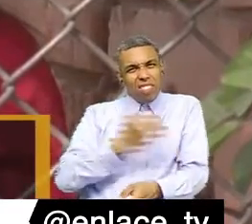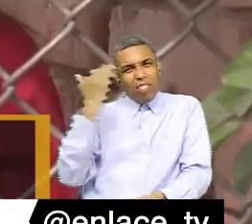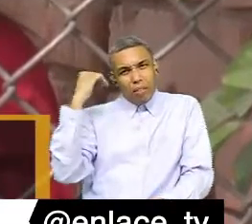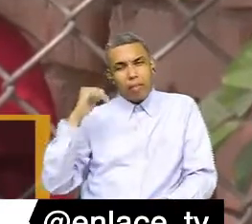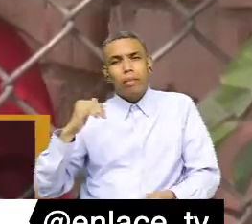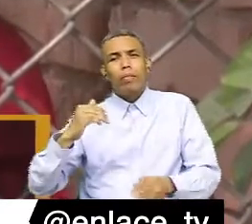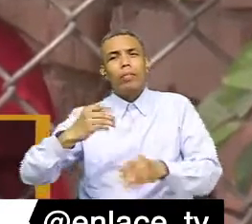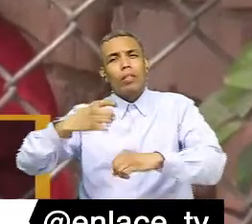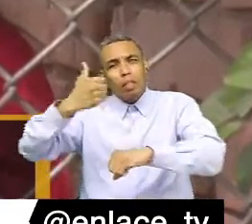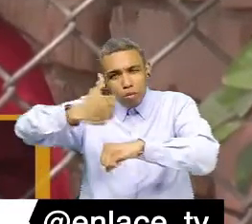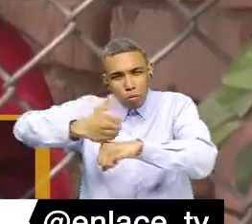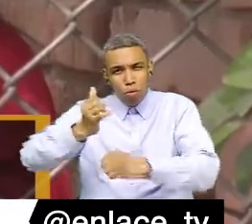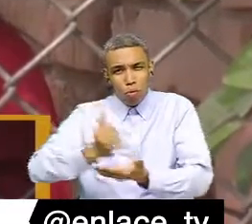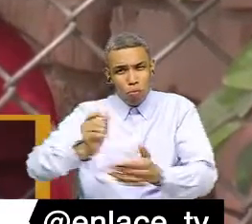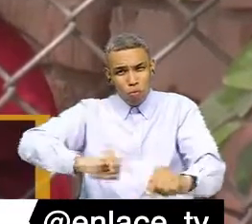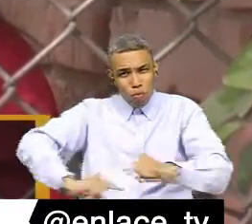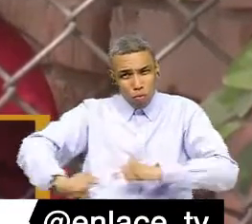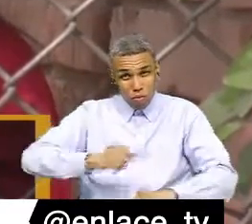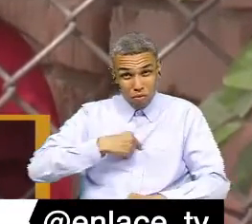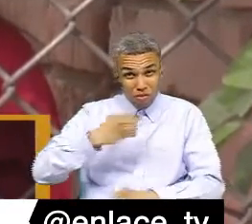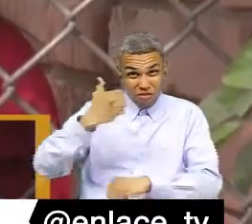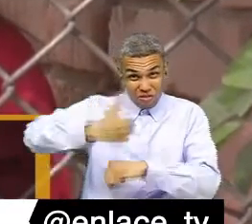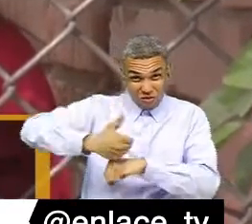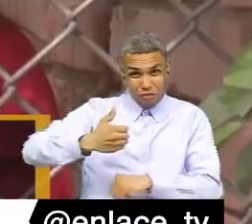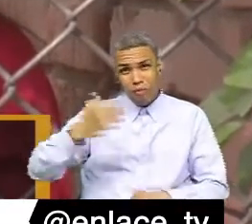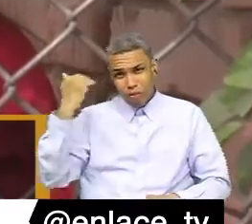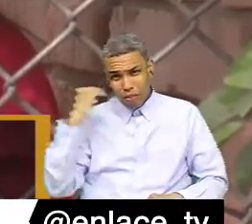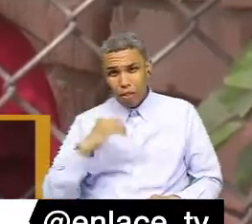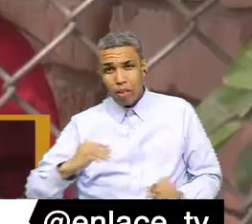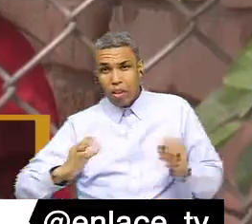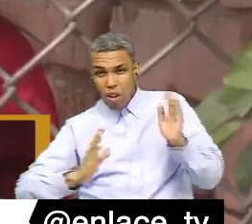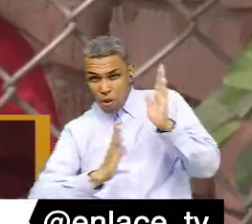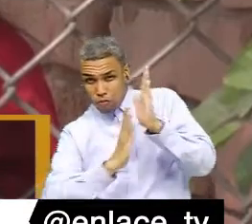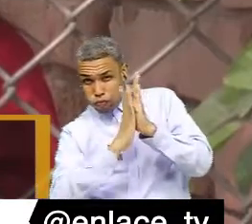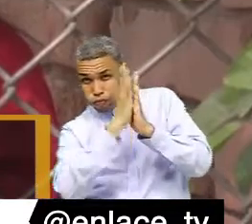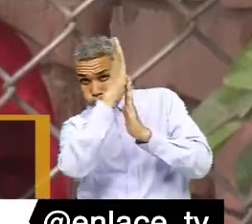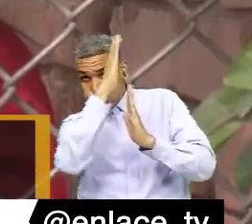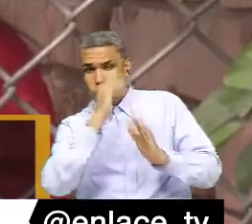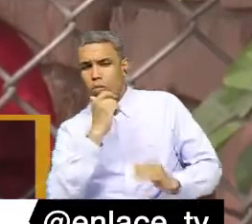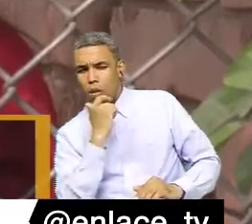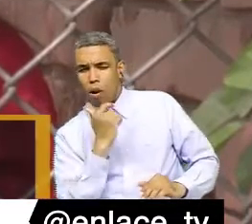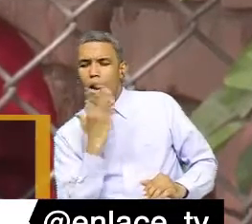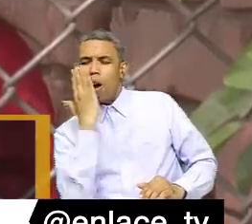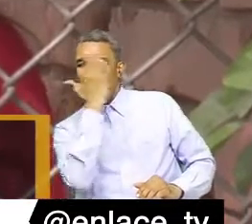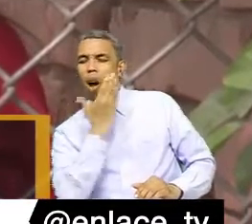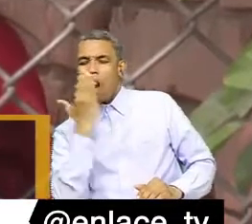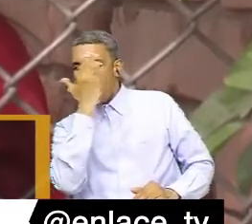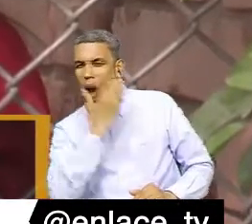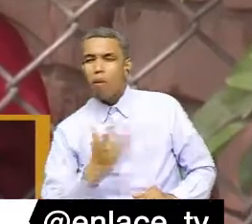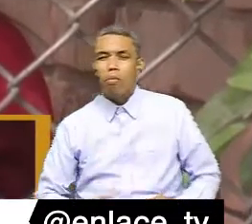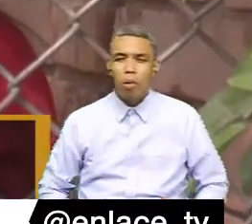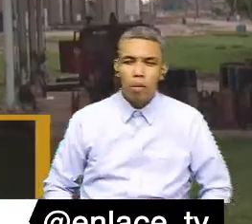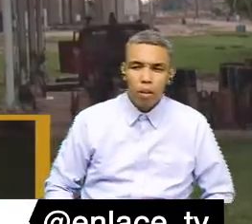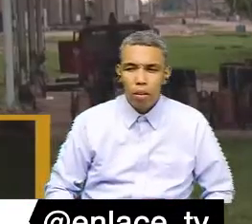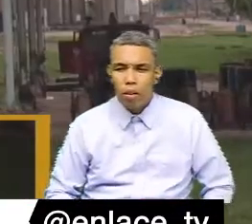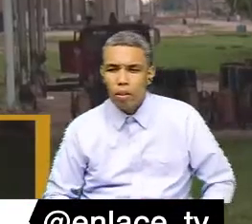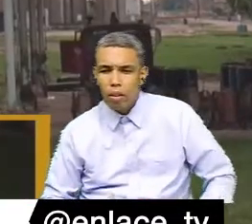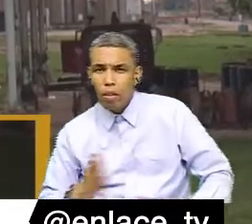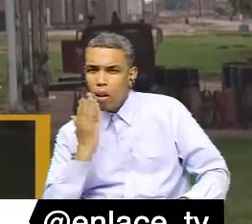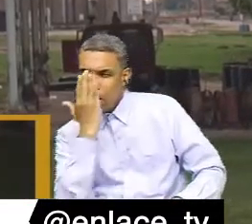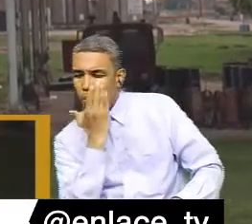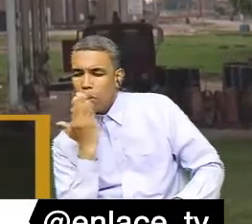y ellos mandaron a tomar las muestras pero la verdad está el sol de hoy nunca se supo con que estaba contaminado porque sinceramente nunca